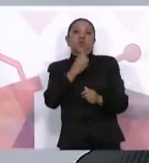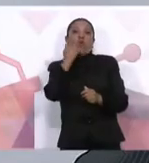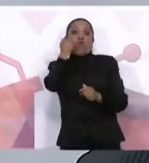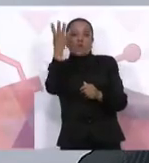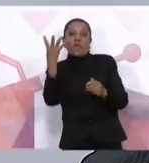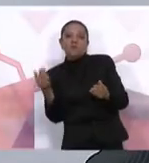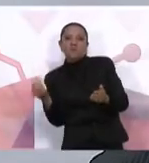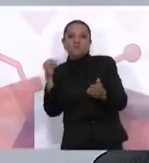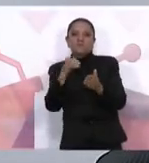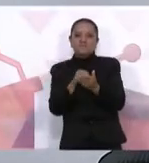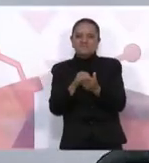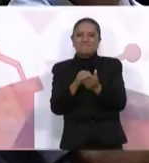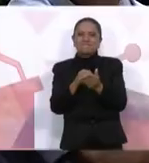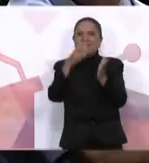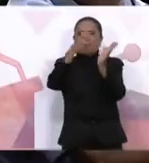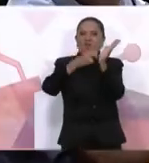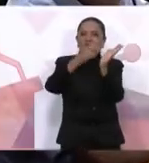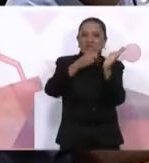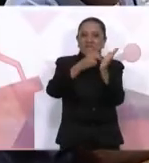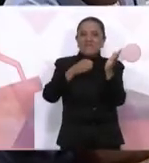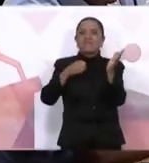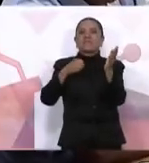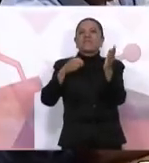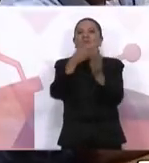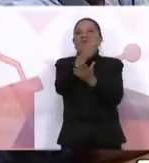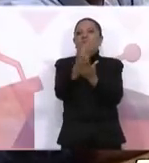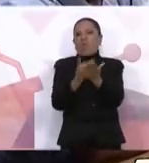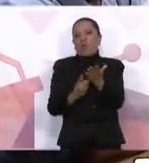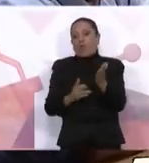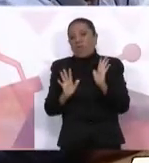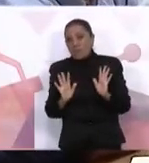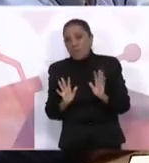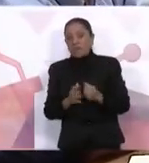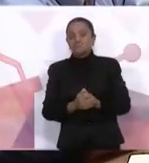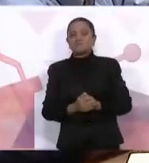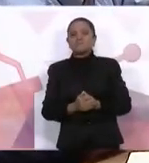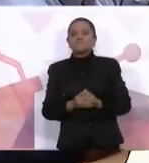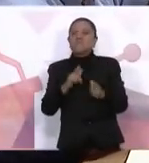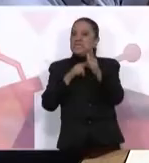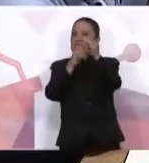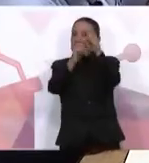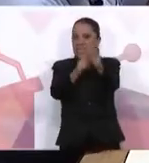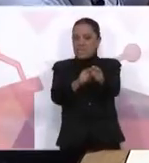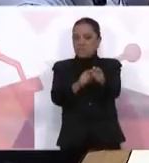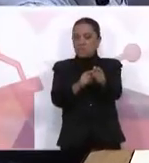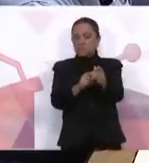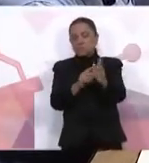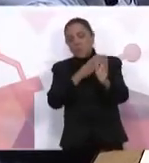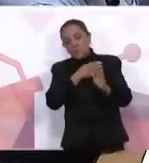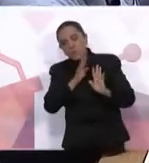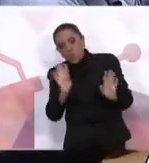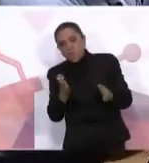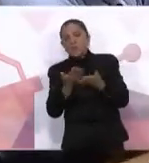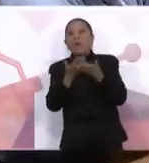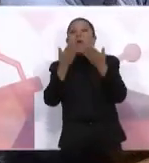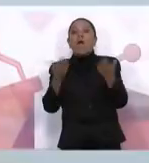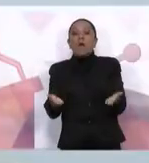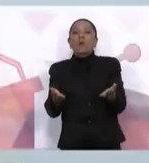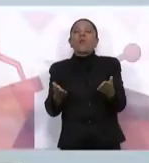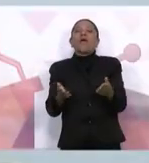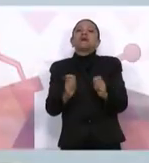con este debate bien vamos entonces a acceder ahora pues en esta ronda de apertura